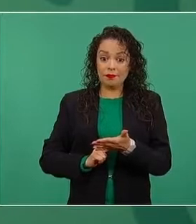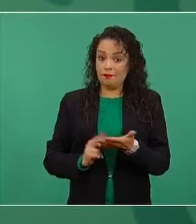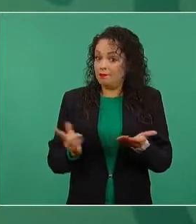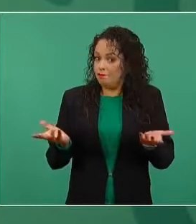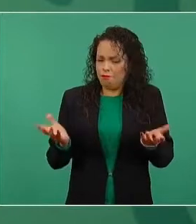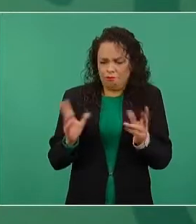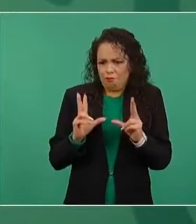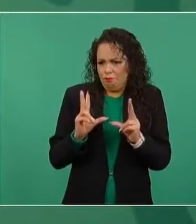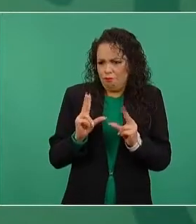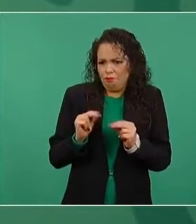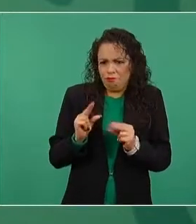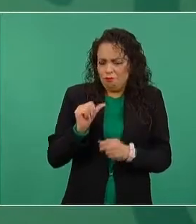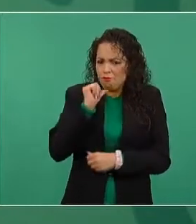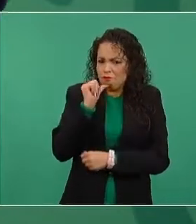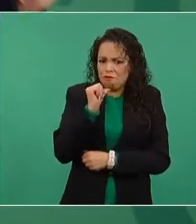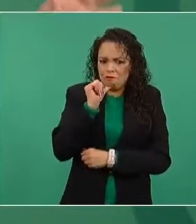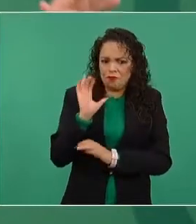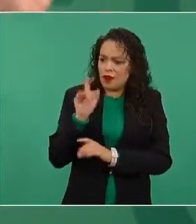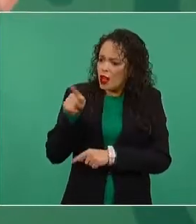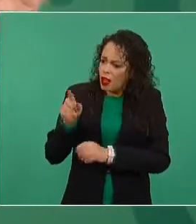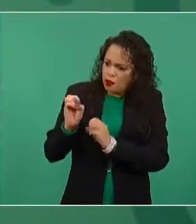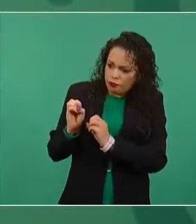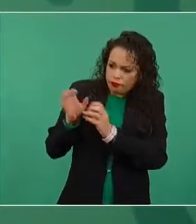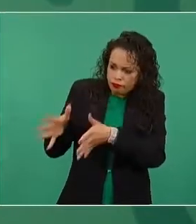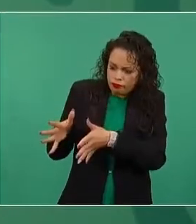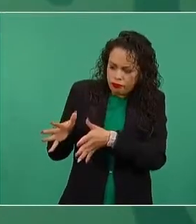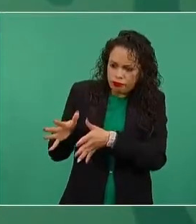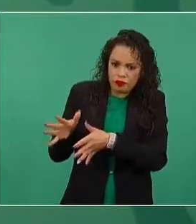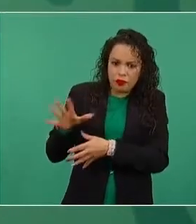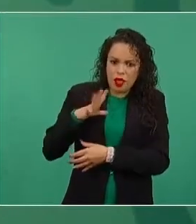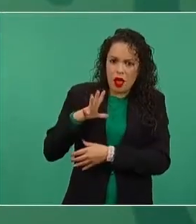No, ahí está.